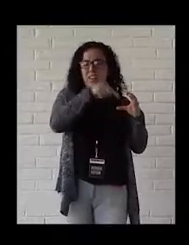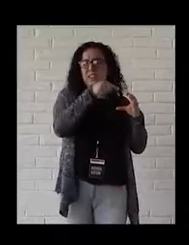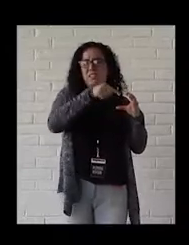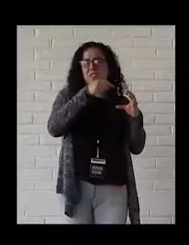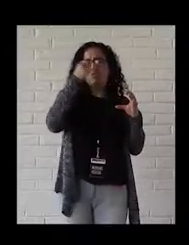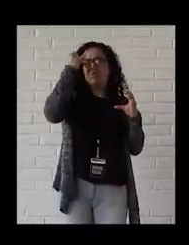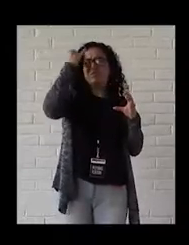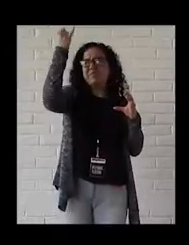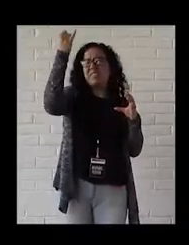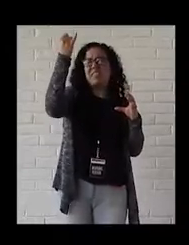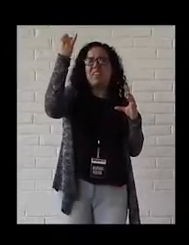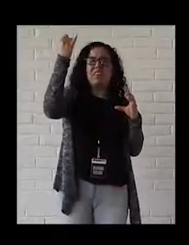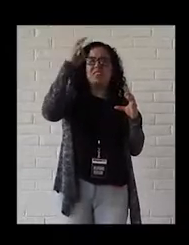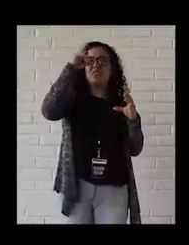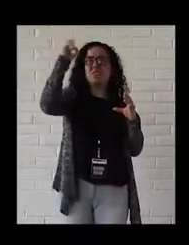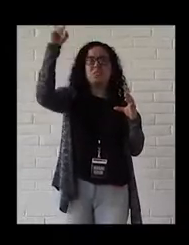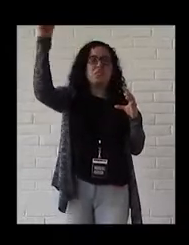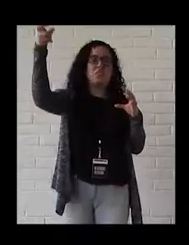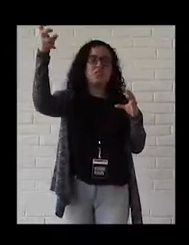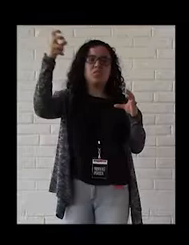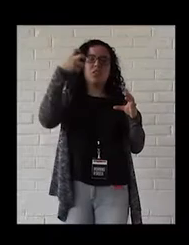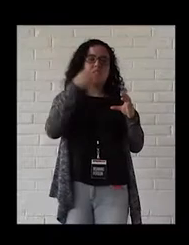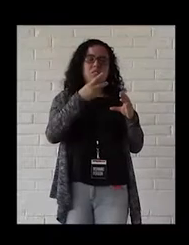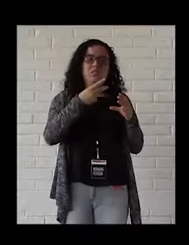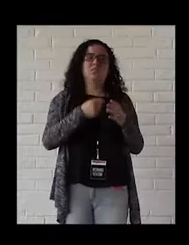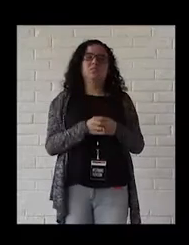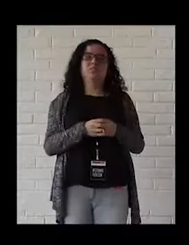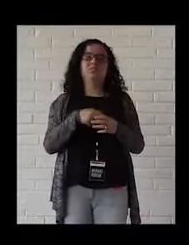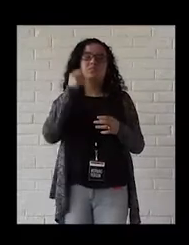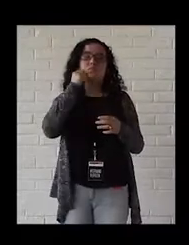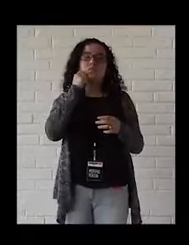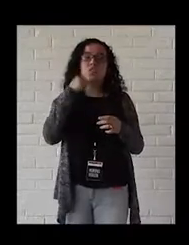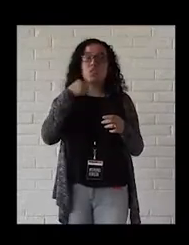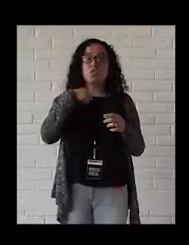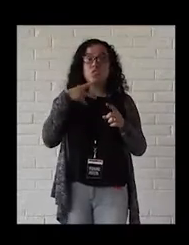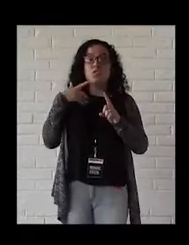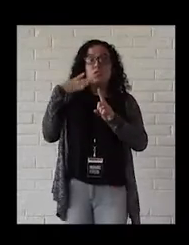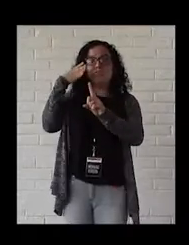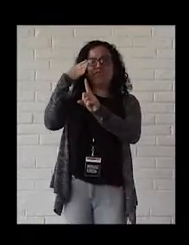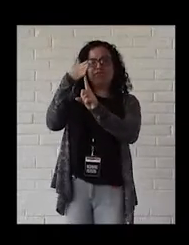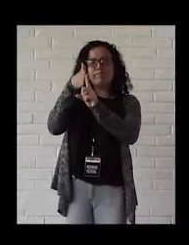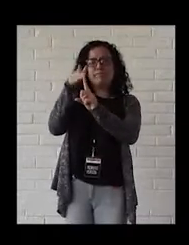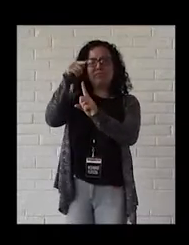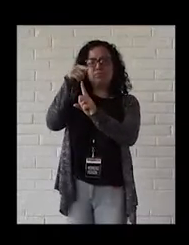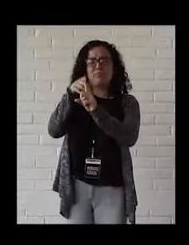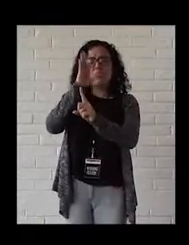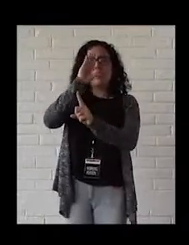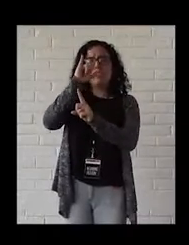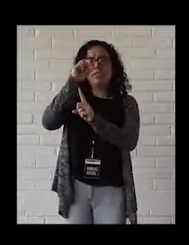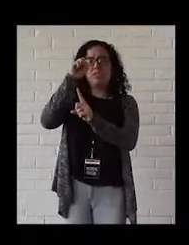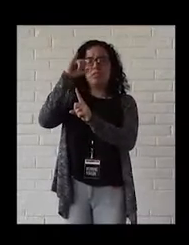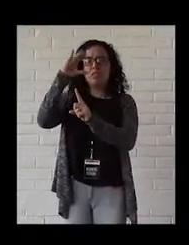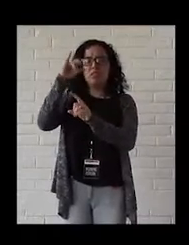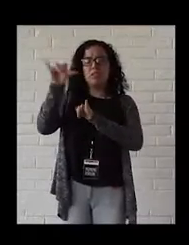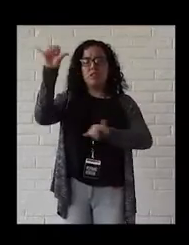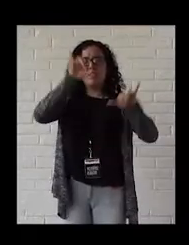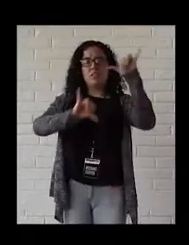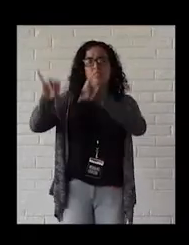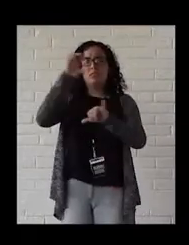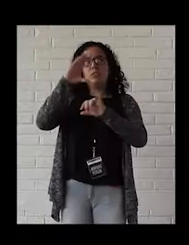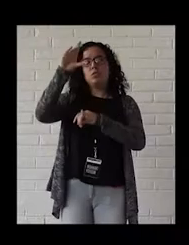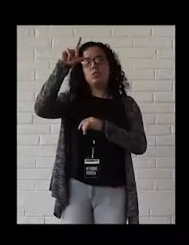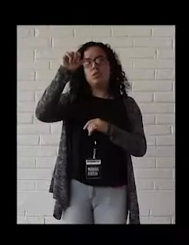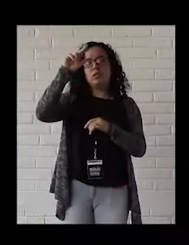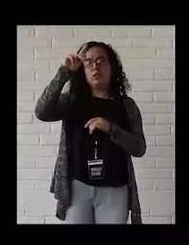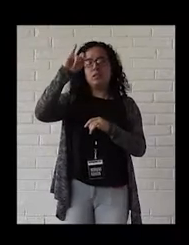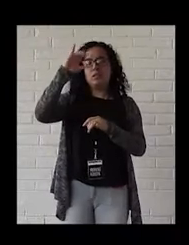Y unos momentos de mi vida, en una época, yo estuve muy enfocado en la física cuántica, para entender un poco más